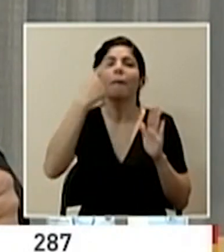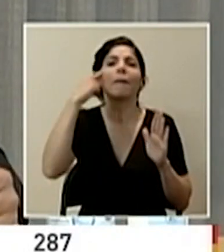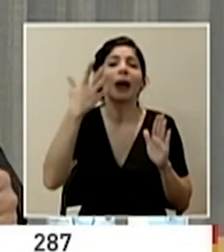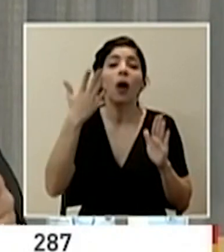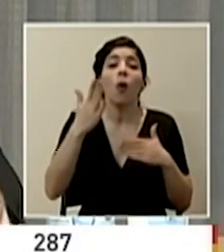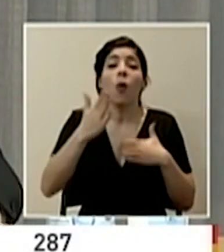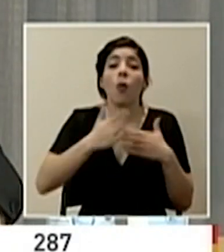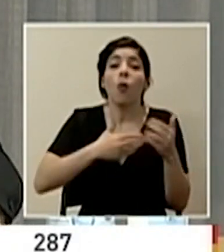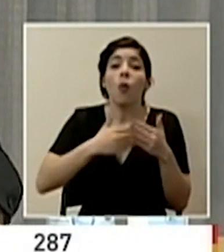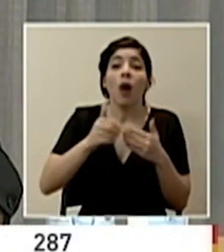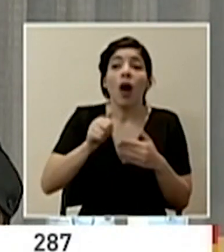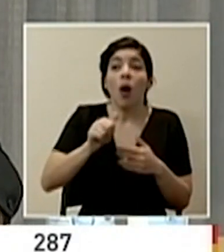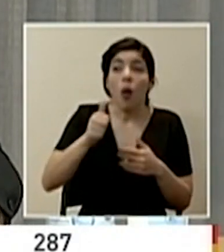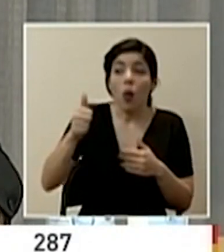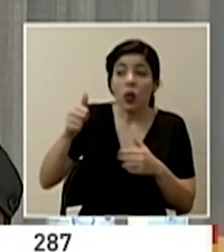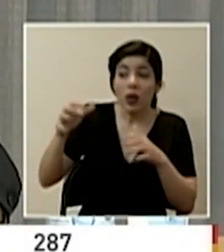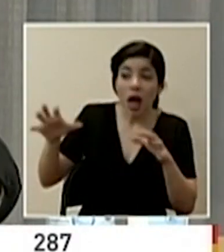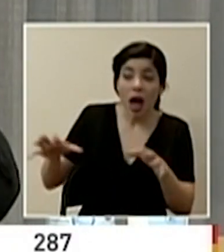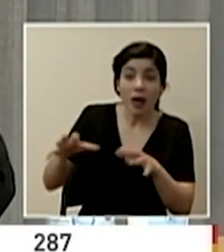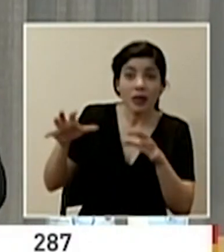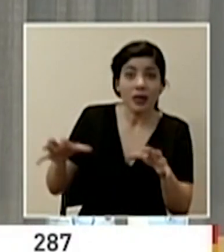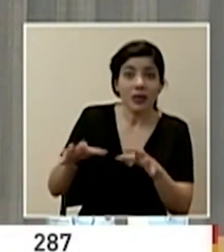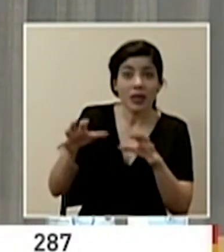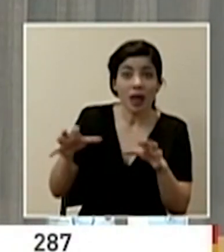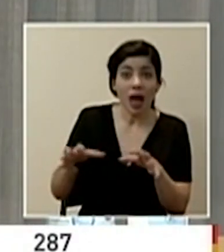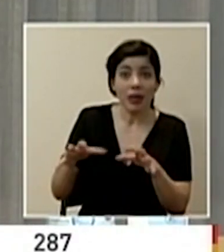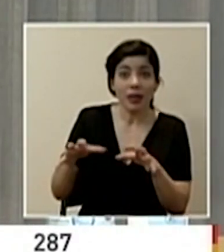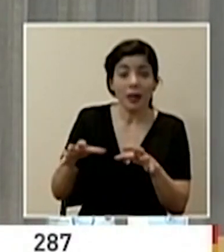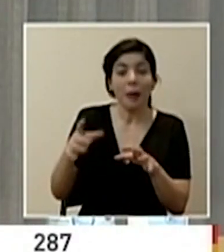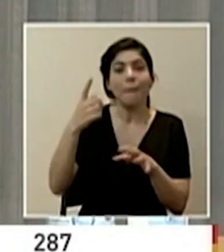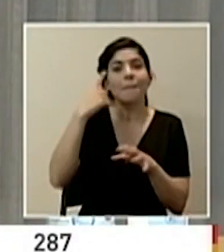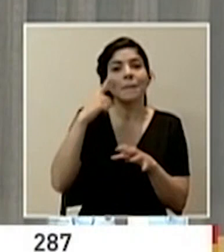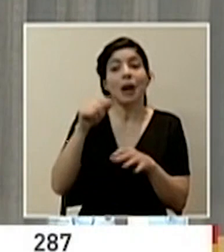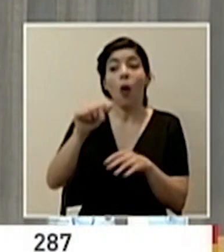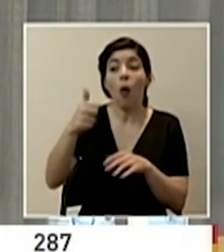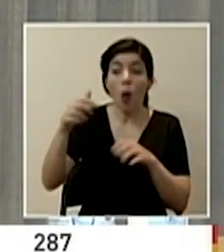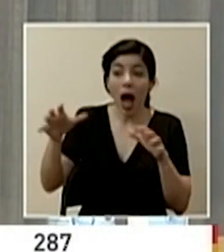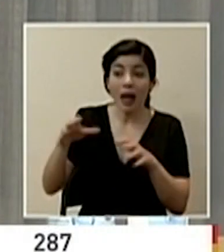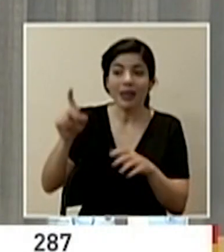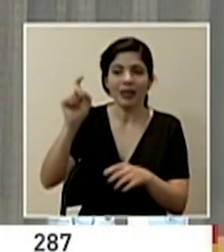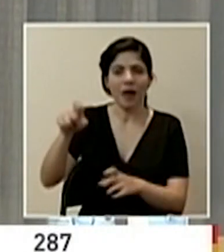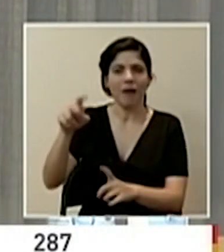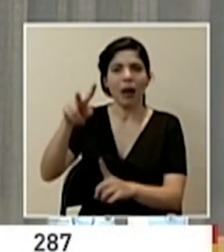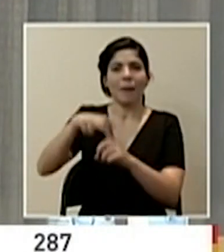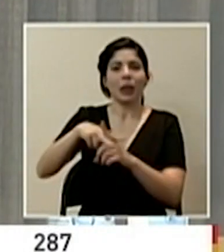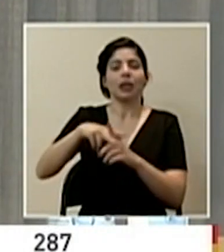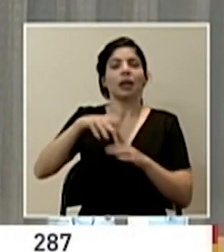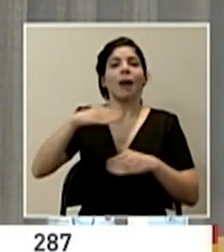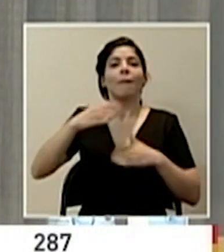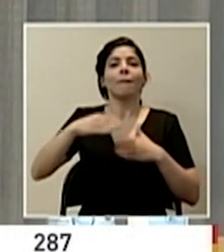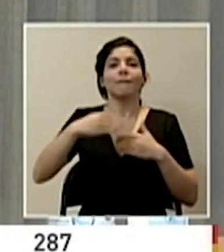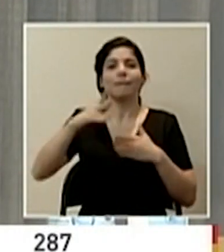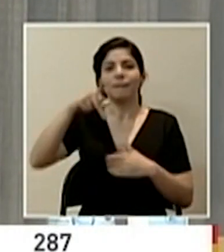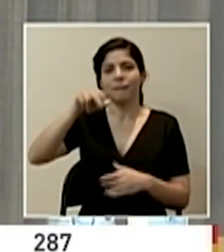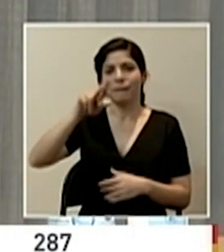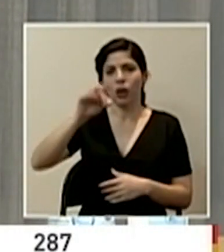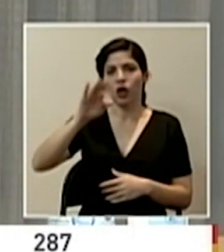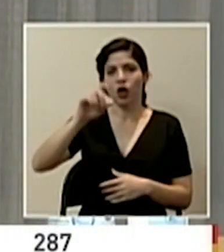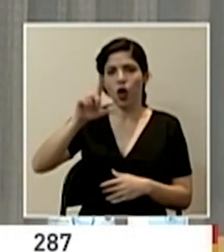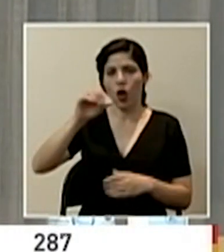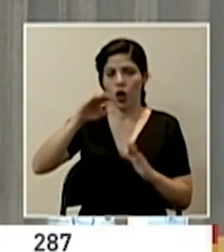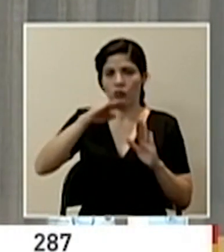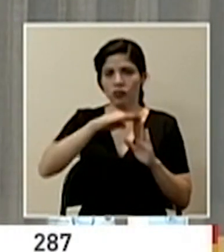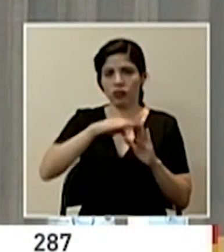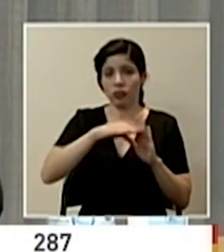cualquier otra actividad para que cuente con un protocolo y eventualmente